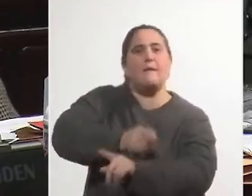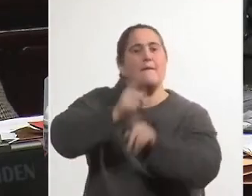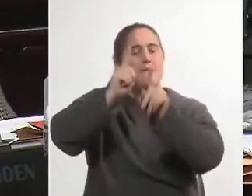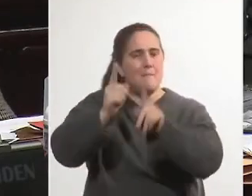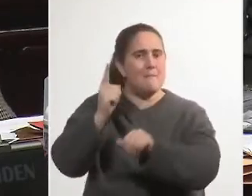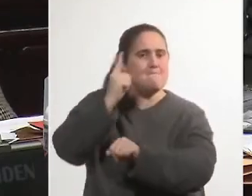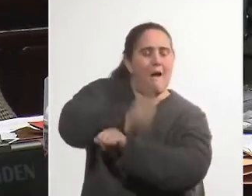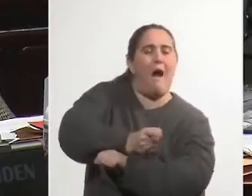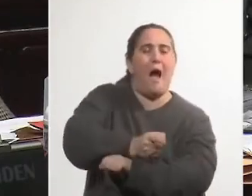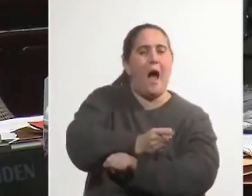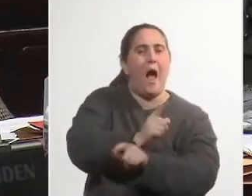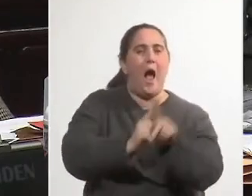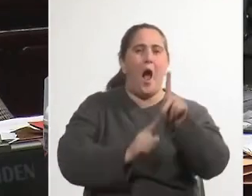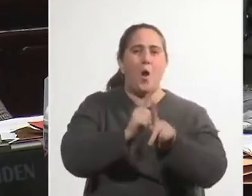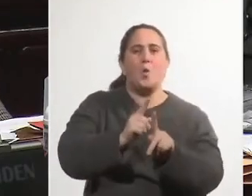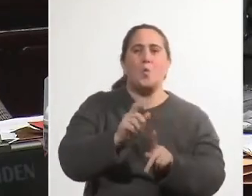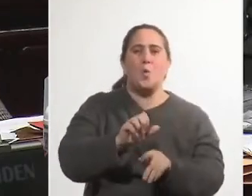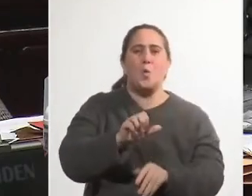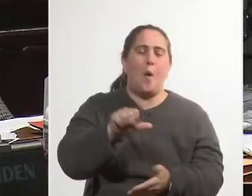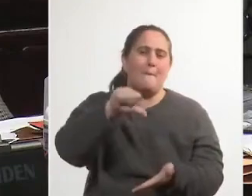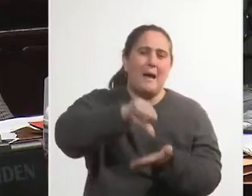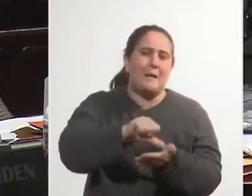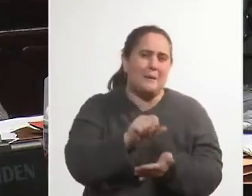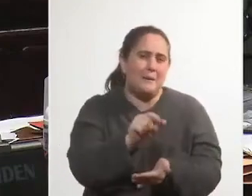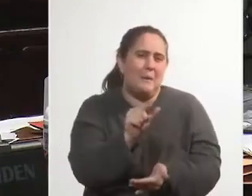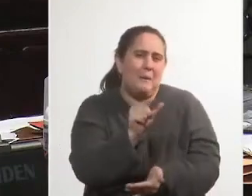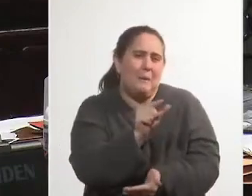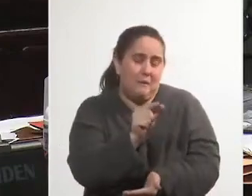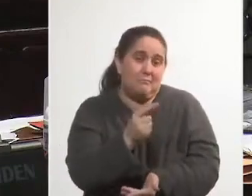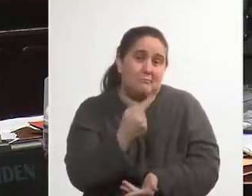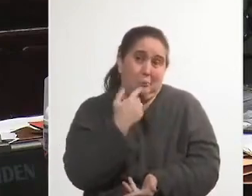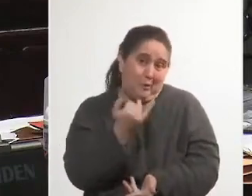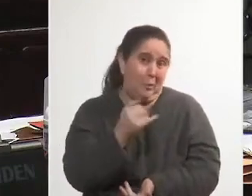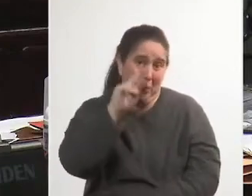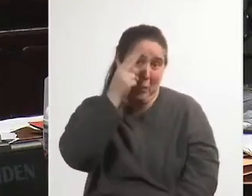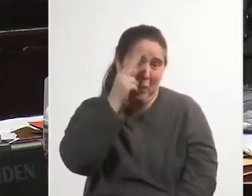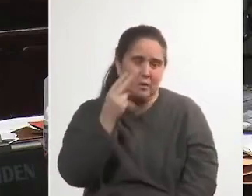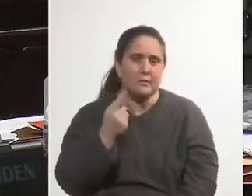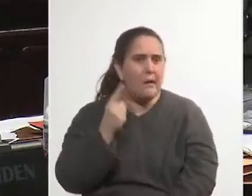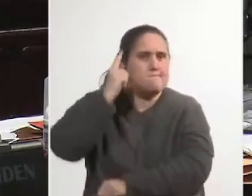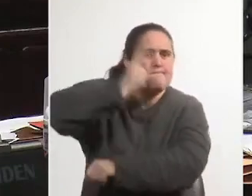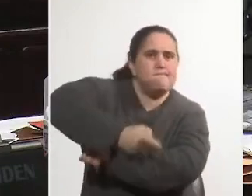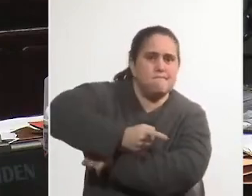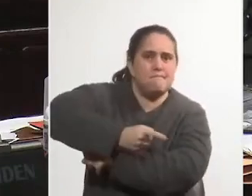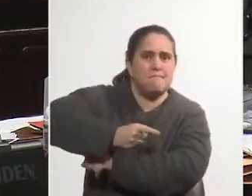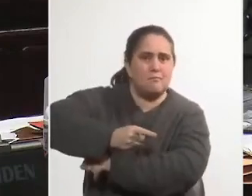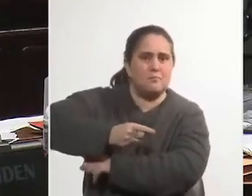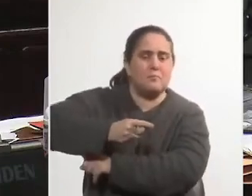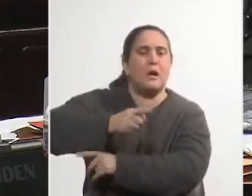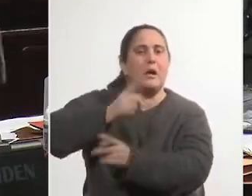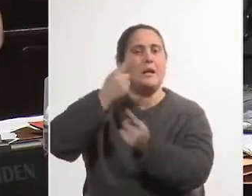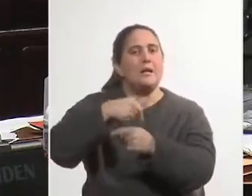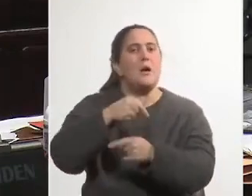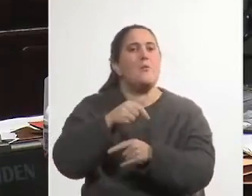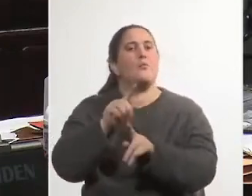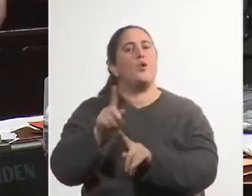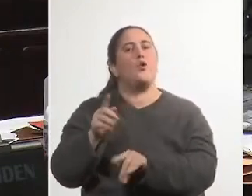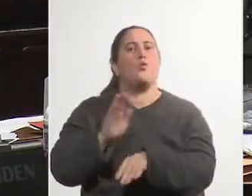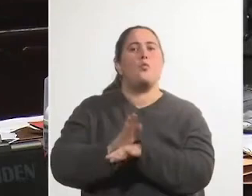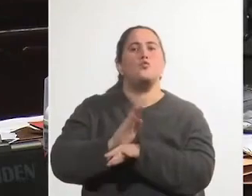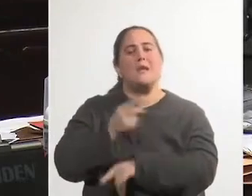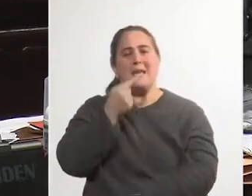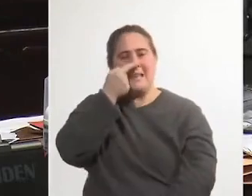todo imponerle a los pequeños estados, como el nuestro, directivas por personeros